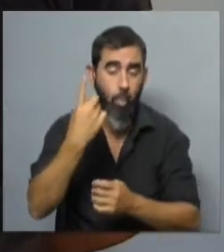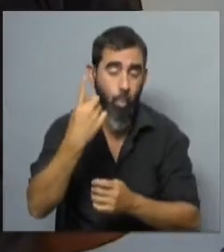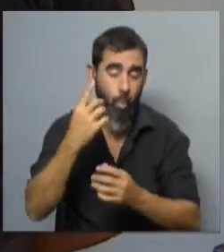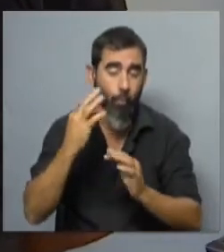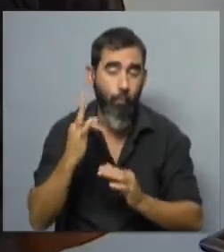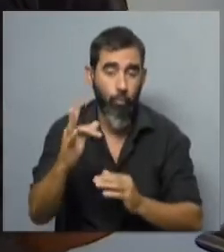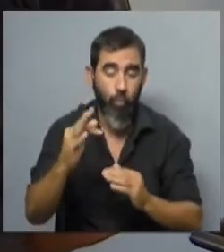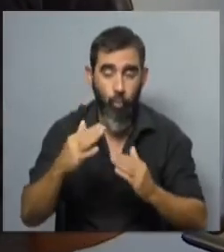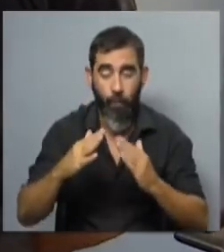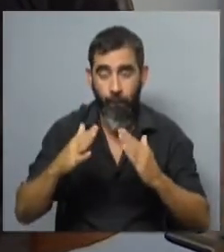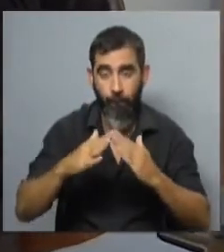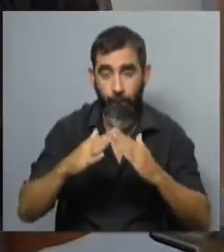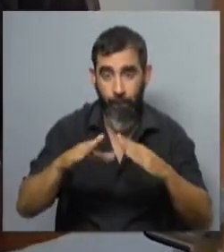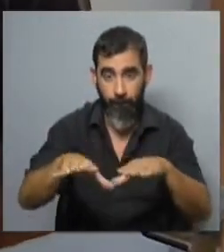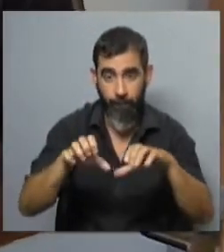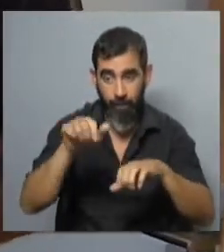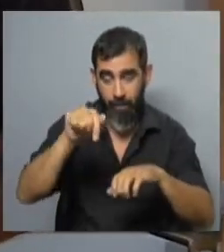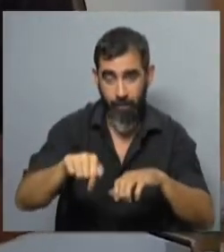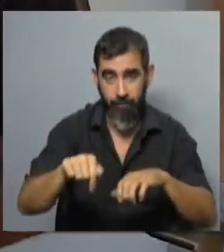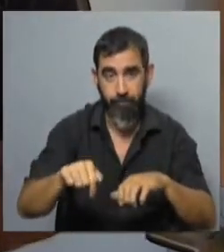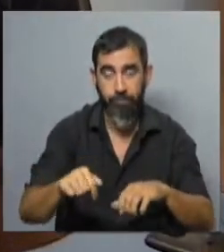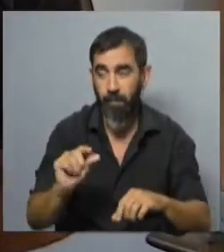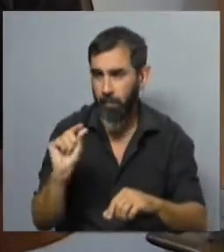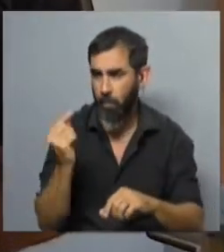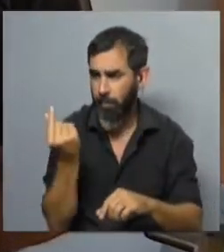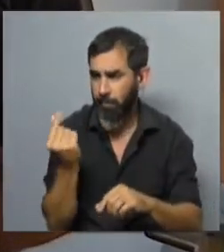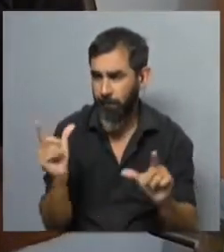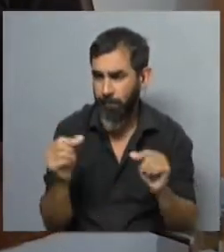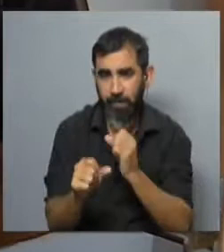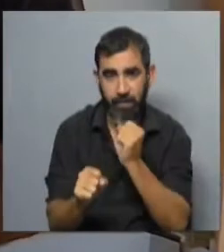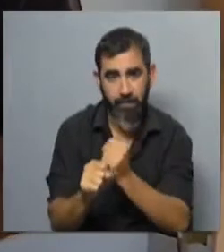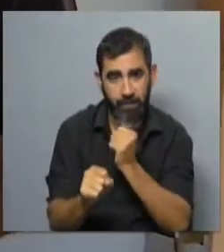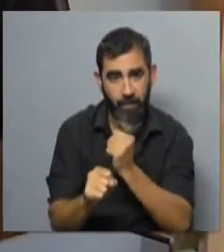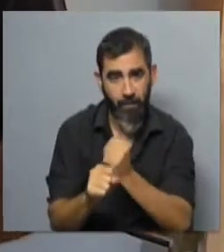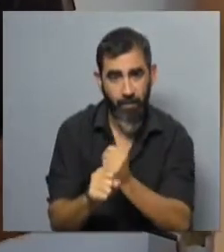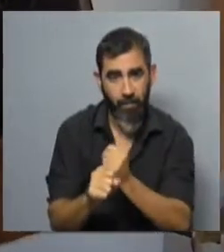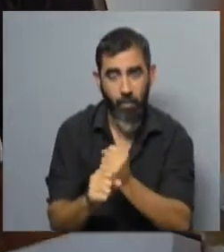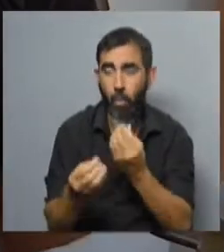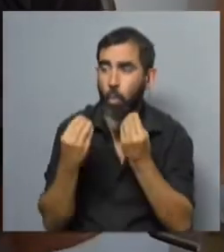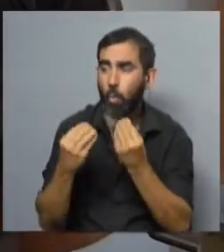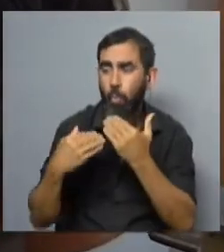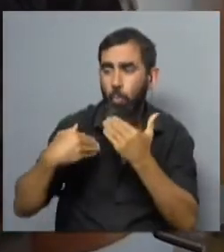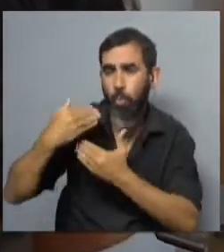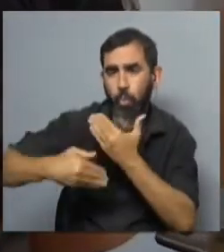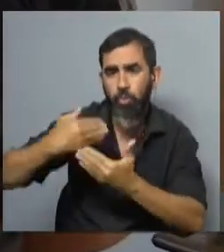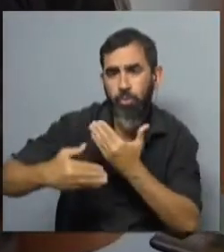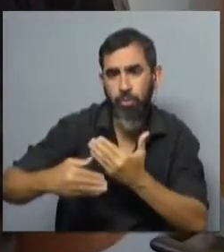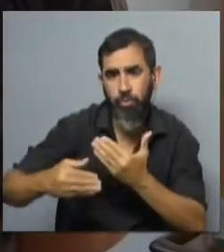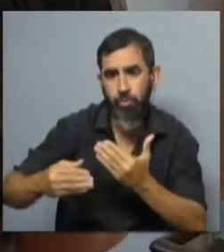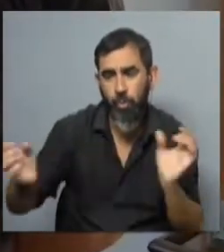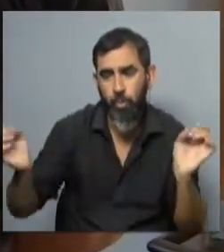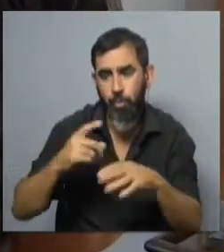edificio. Jorge, ante todo, gracias por recibirnos aquí a poco tiempo de culminar las obras. Contanos un poco cómo fue el proceso de